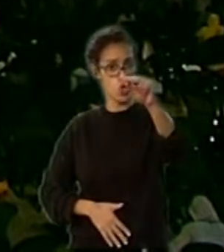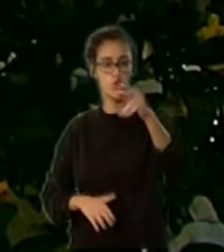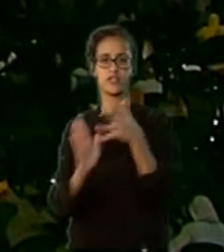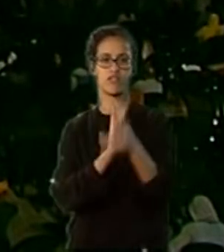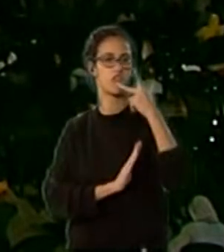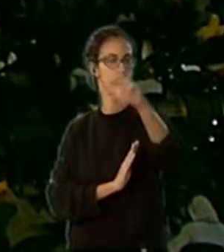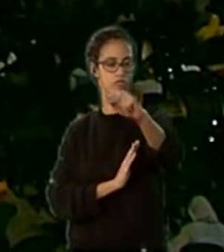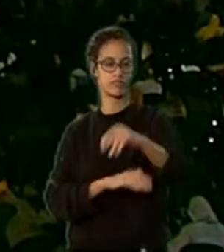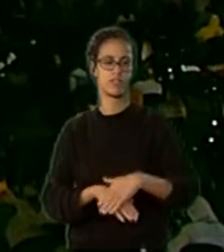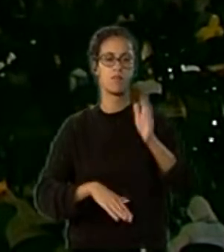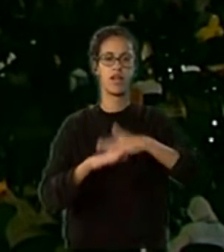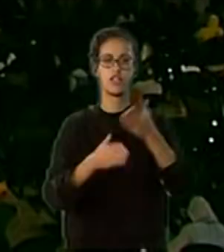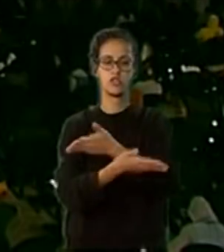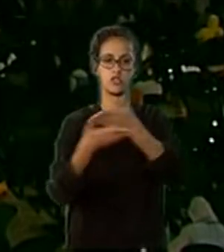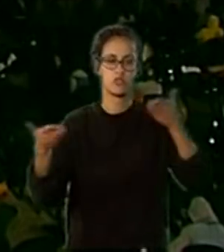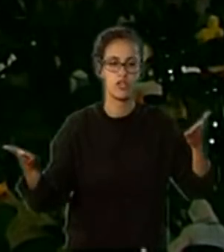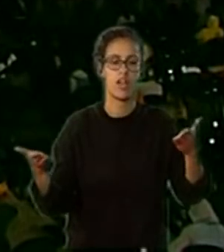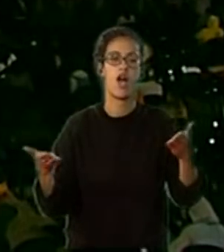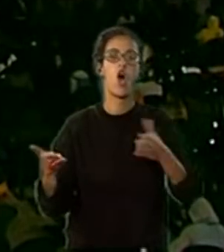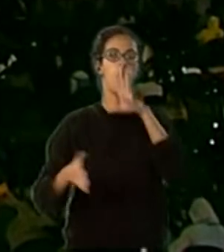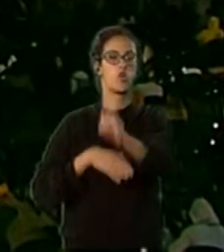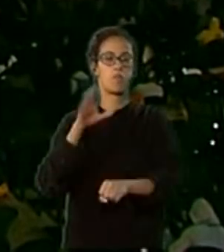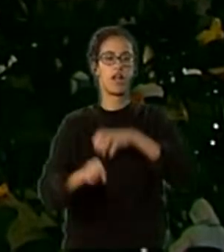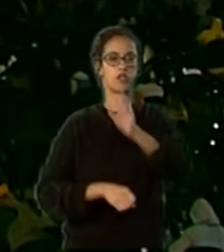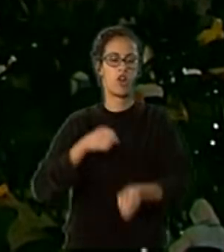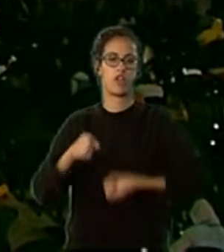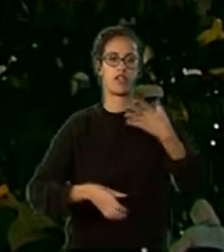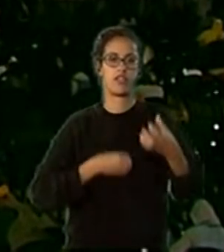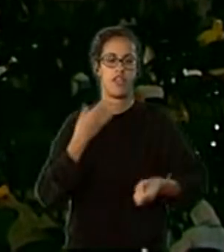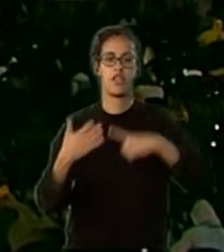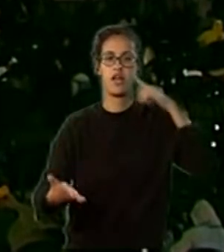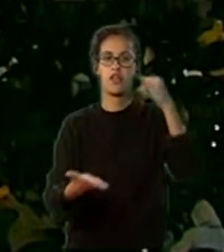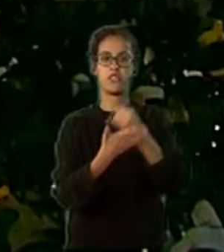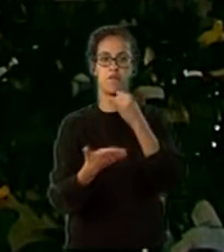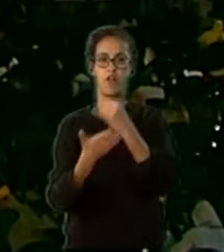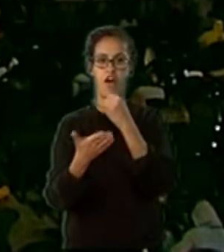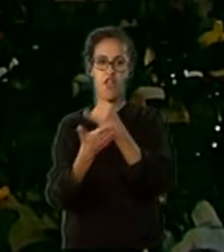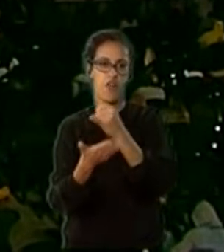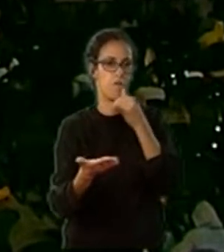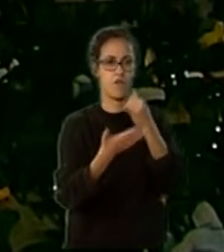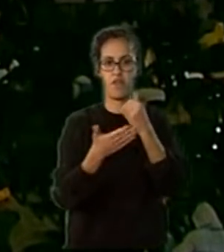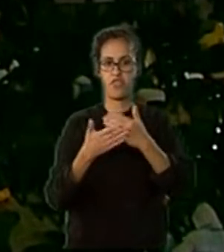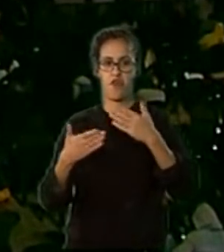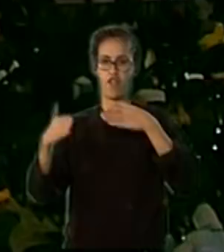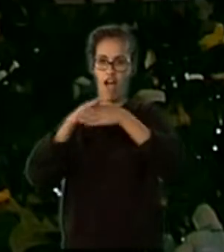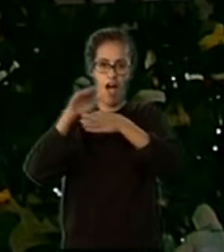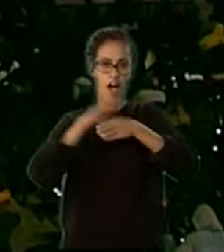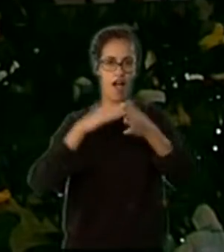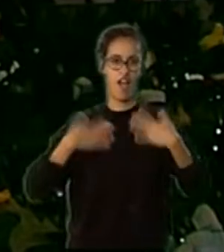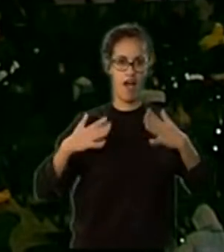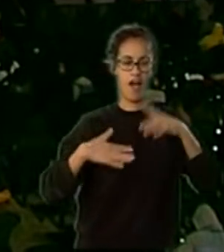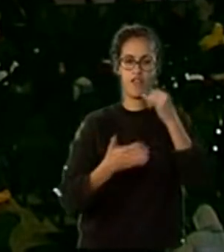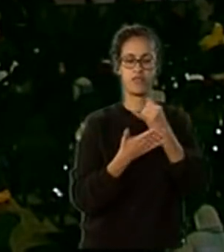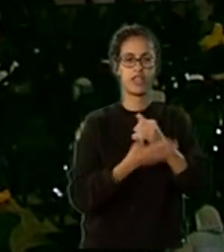Para todos ustedes, compradoras compulsivas de probador en probador. Gracias. Din, don,